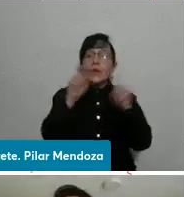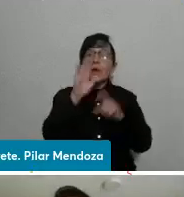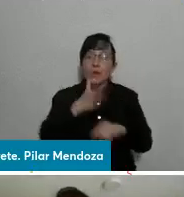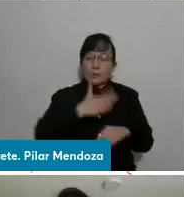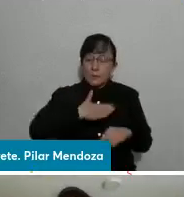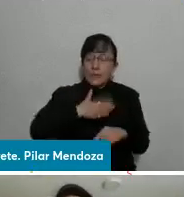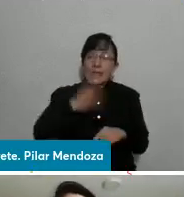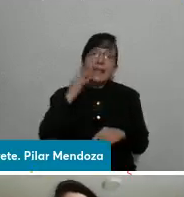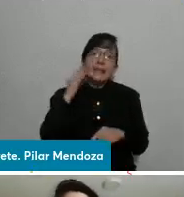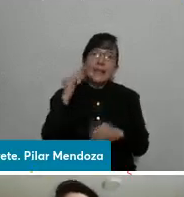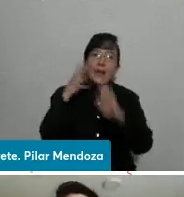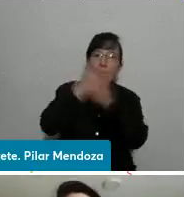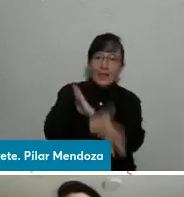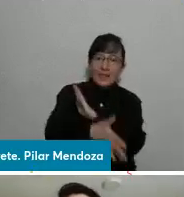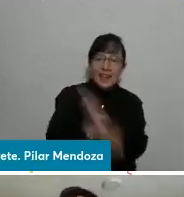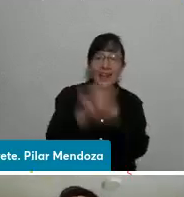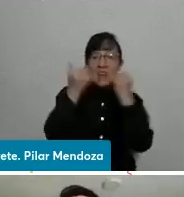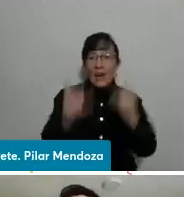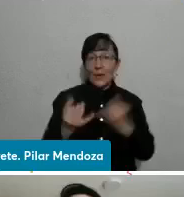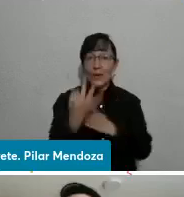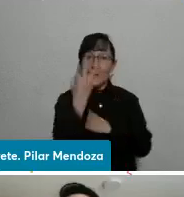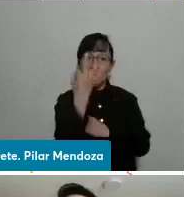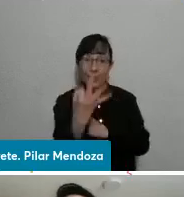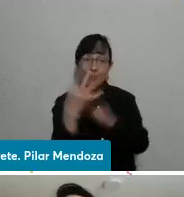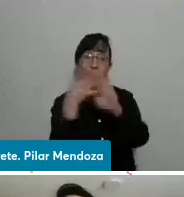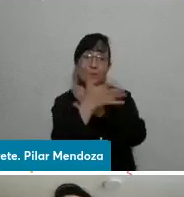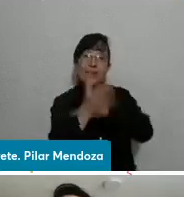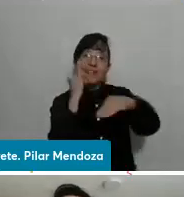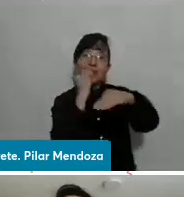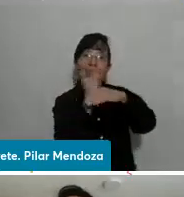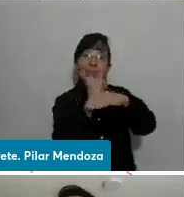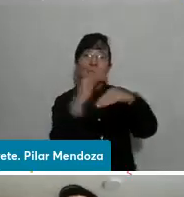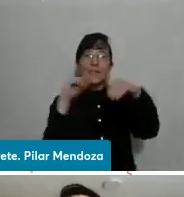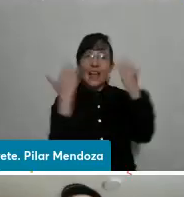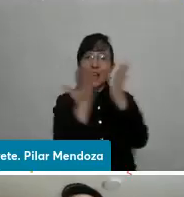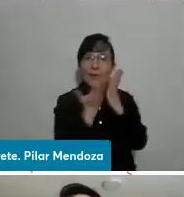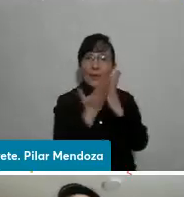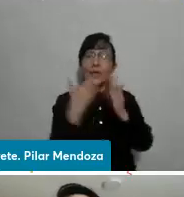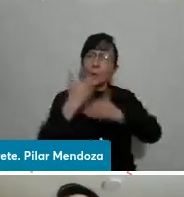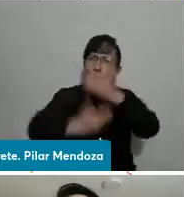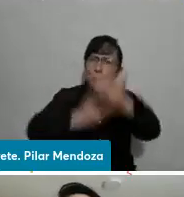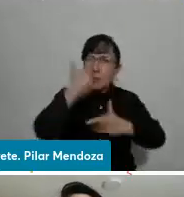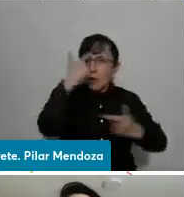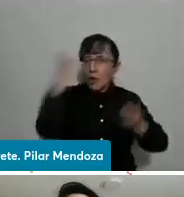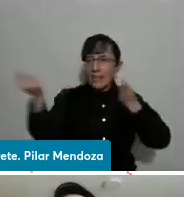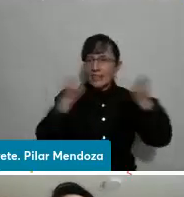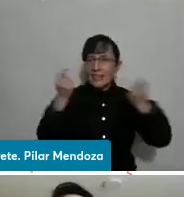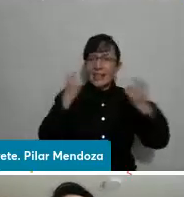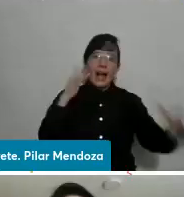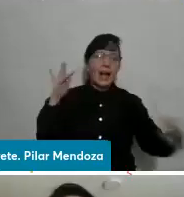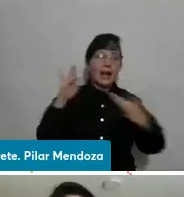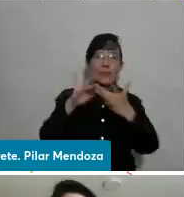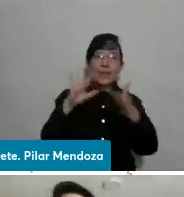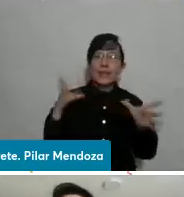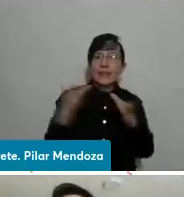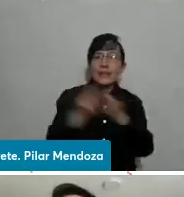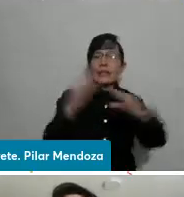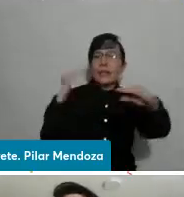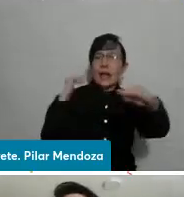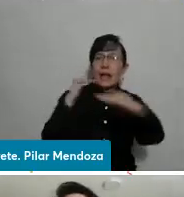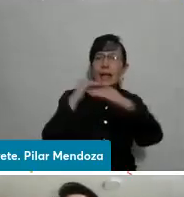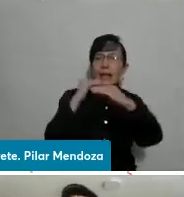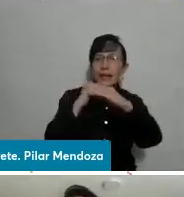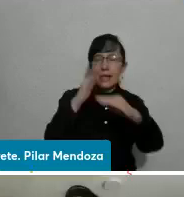cómo desde sus instituciones educativas están desarrollando estrategias para promover la inclusión y la equidad en la educación